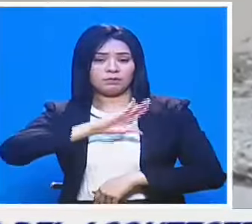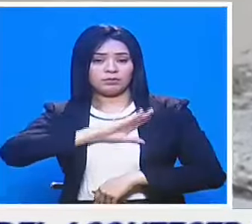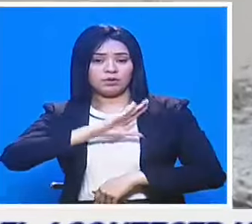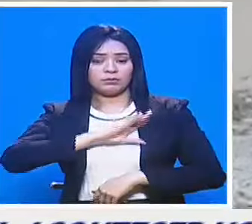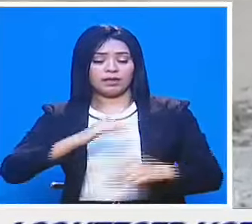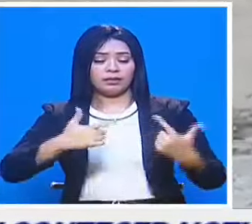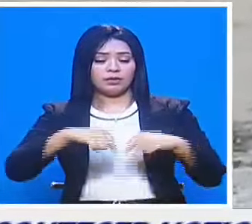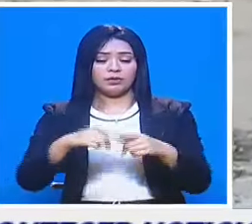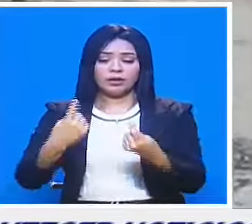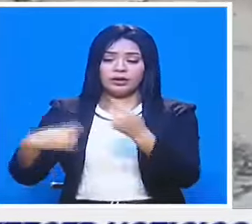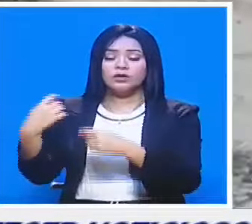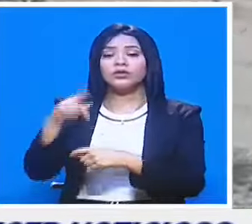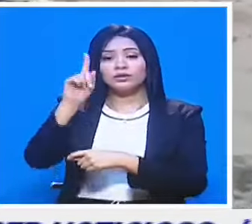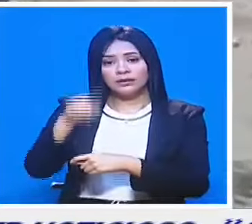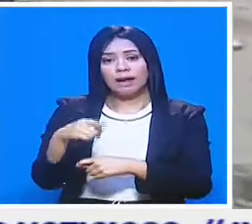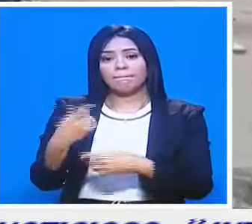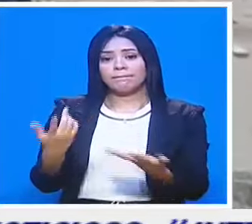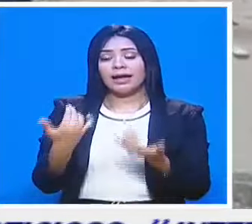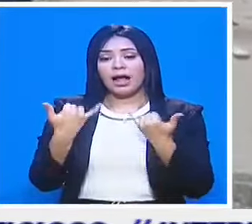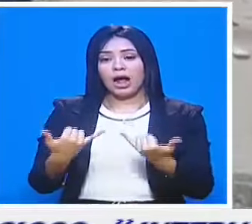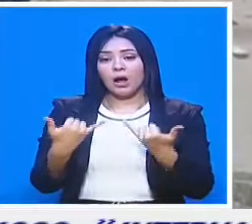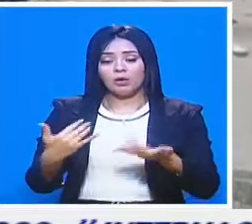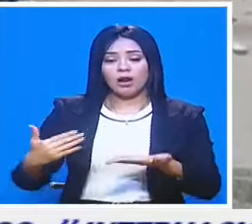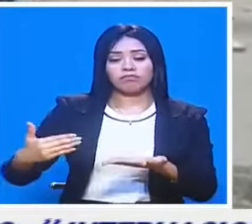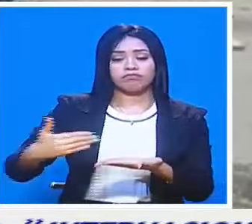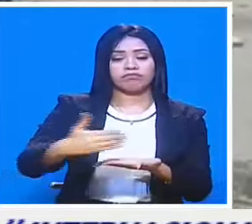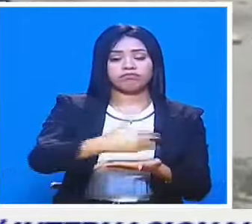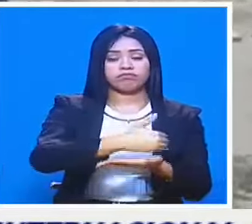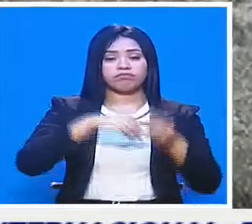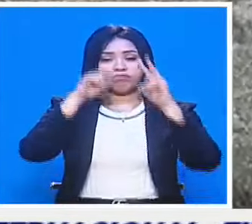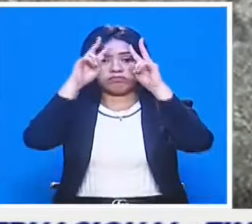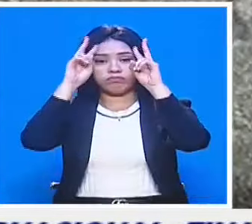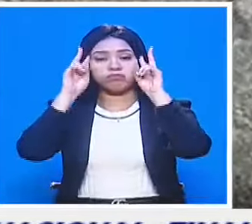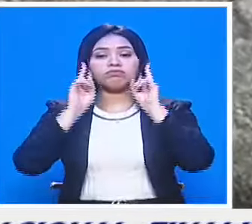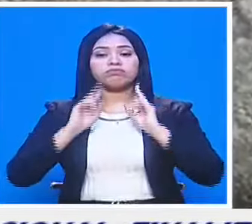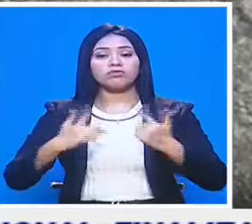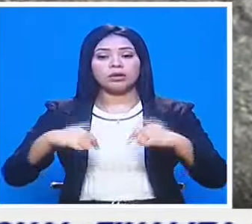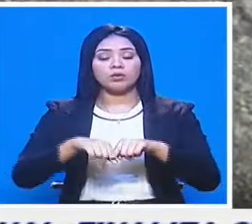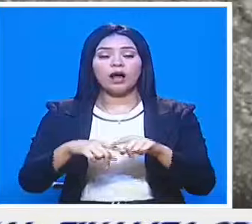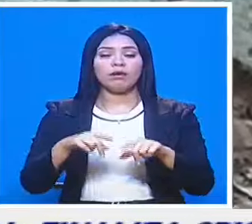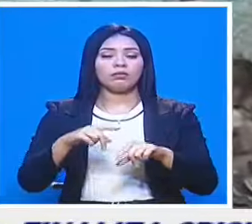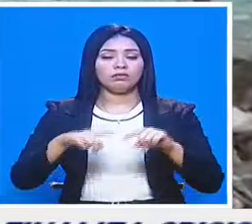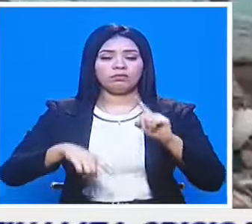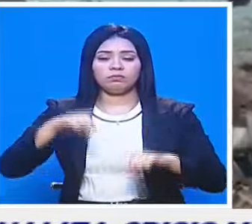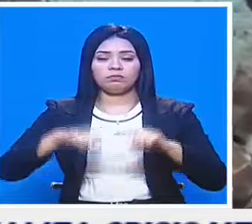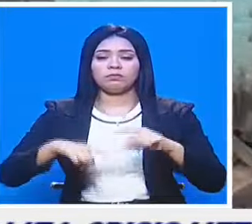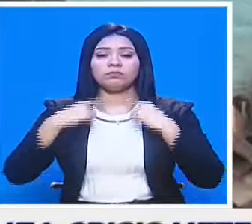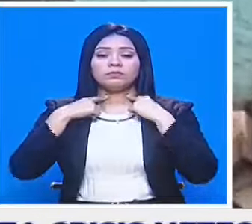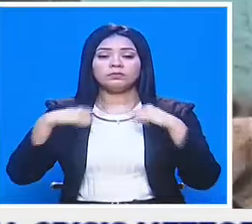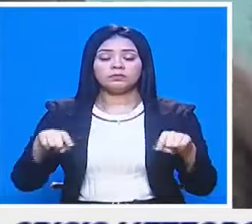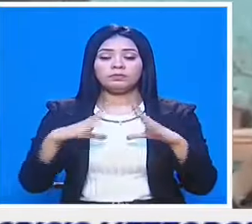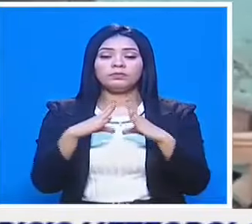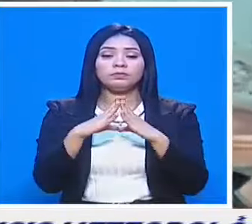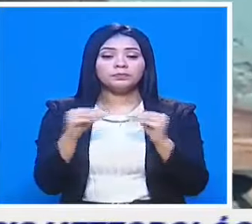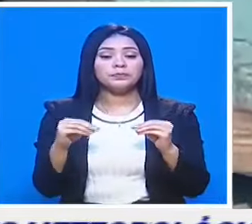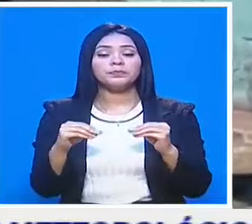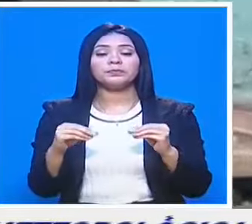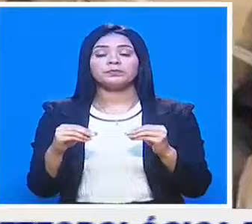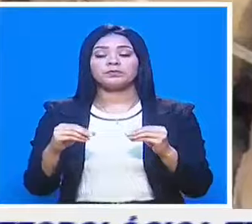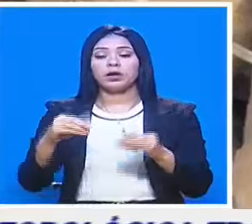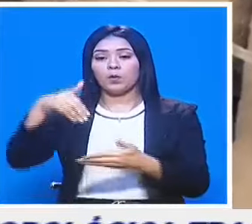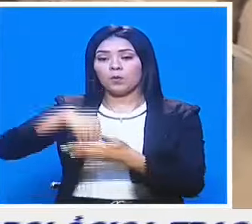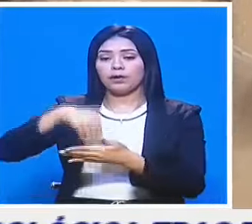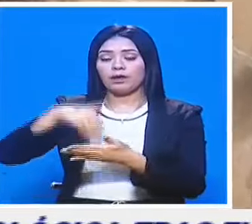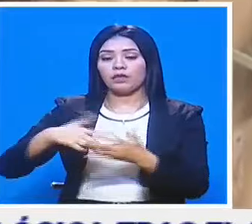locales se encuentran también realizando el levantamiento de escombro de lo que fue la pérdida material de todos los equipos que se encontraban dentro de estos